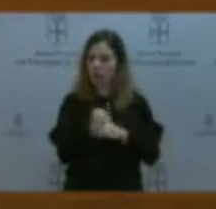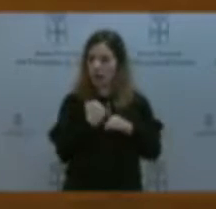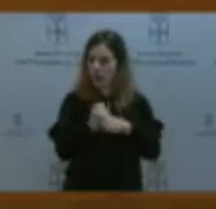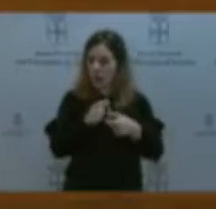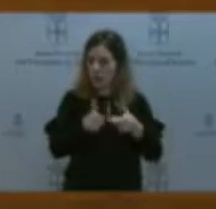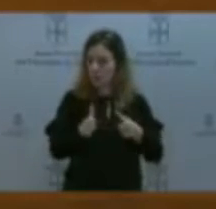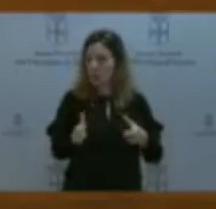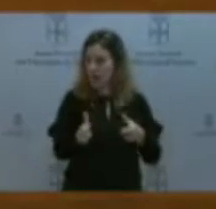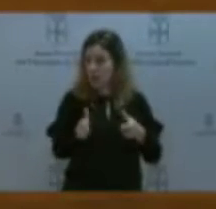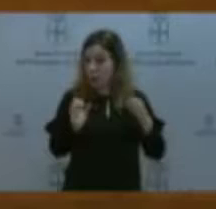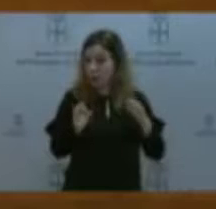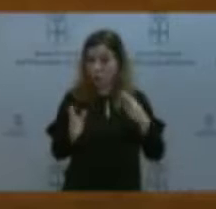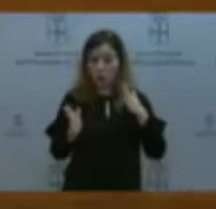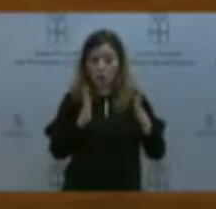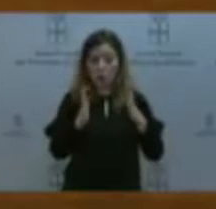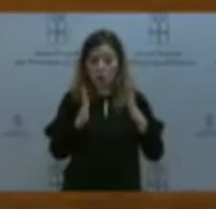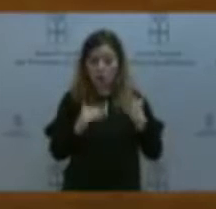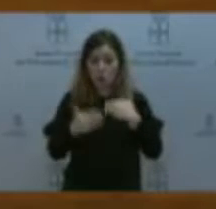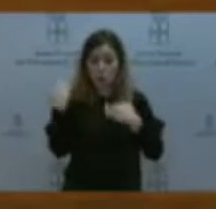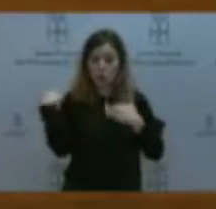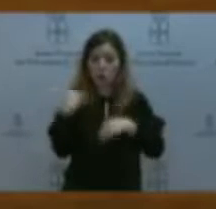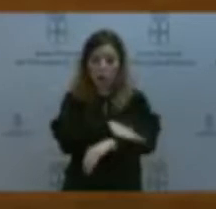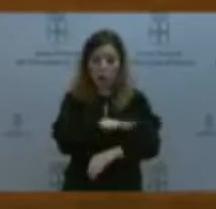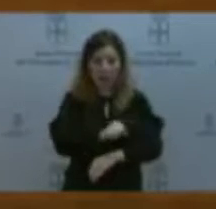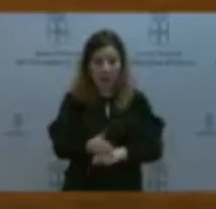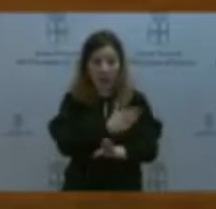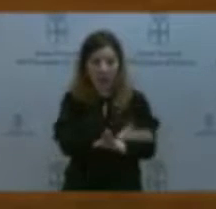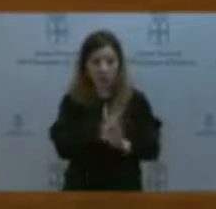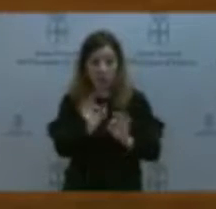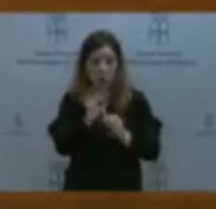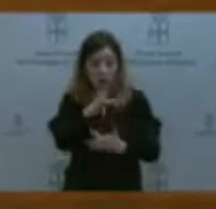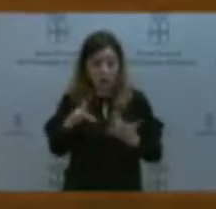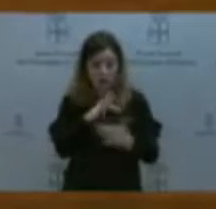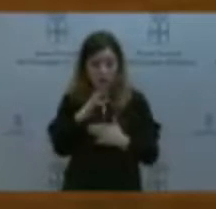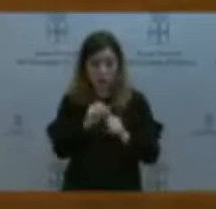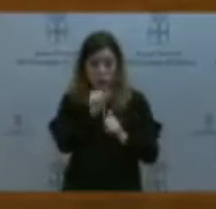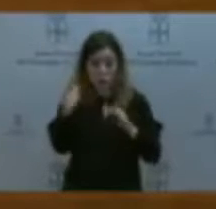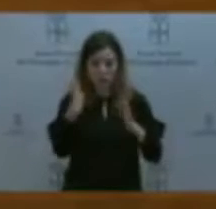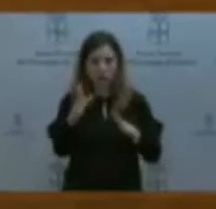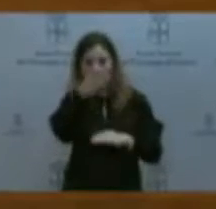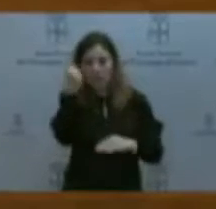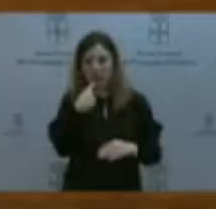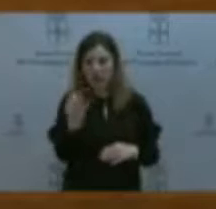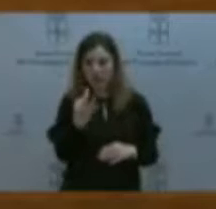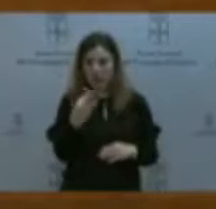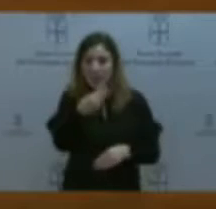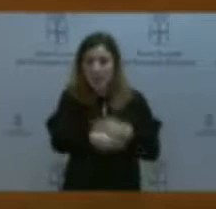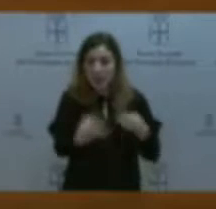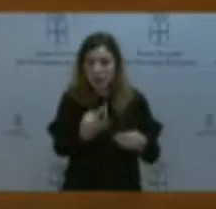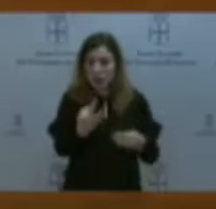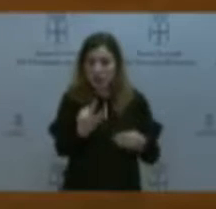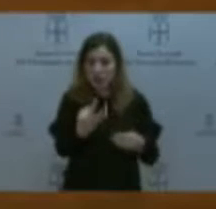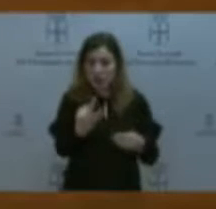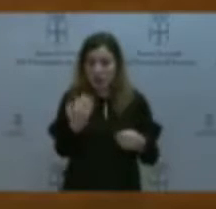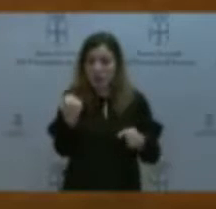gobernar o que durante la crisis, se les olvida decir que lo que hicieron es fragmentar el empleo que había y repartirlo entre